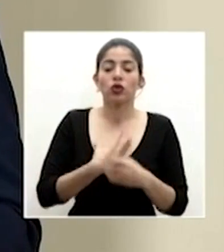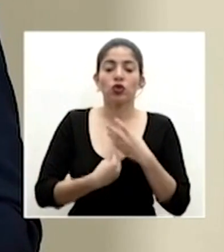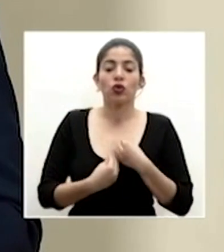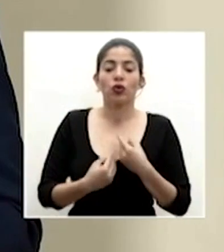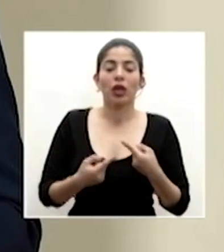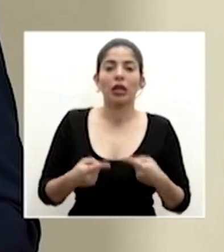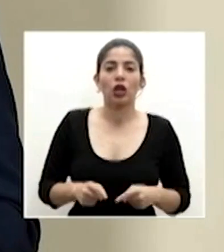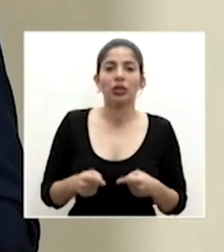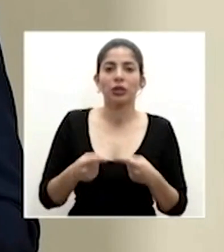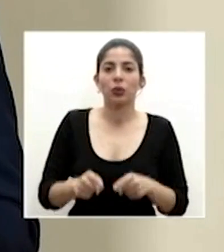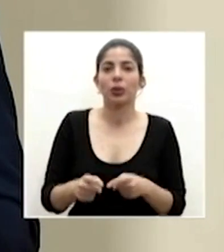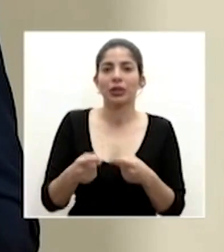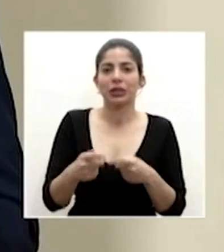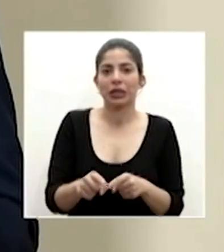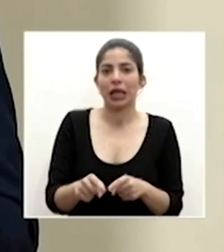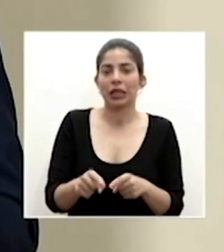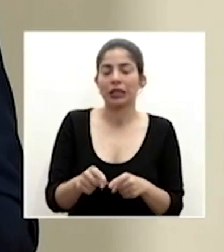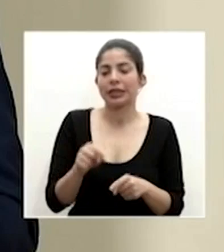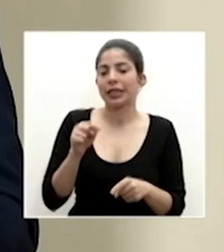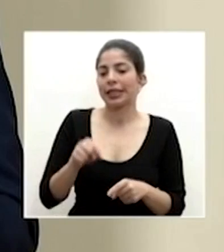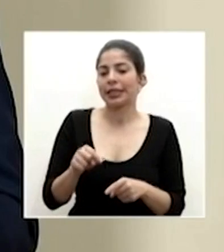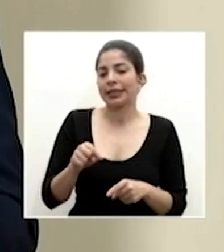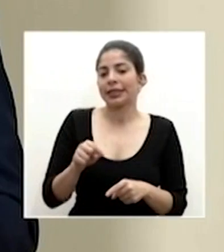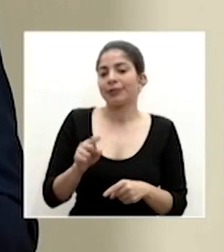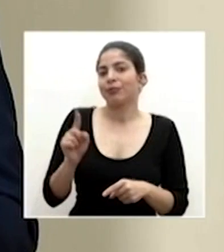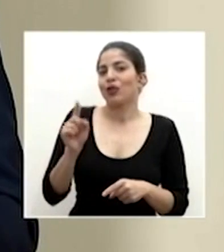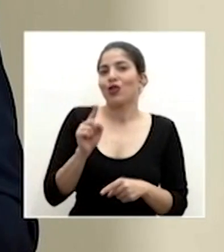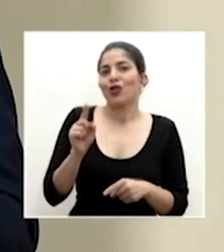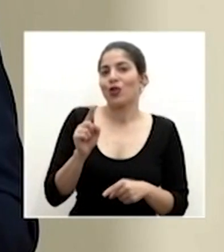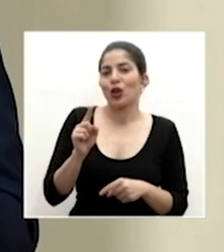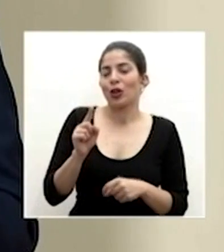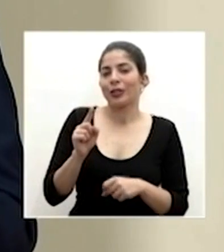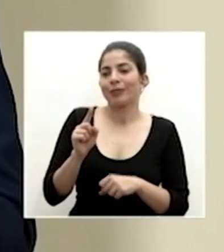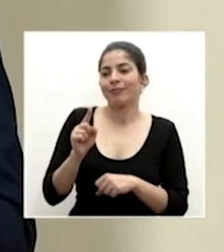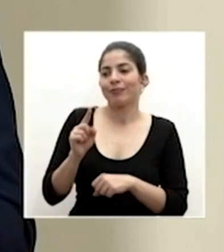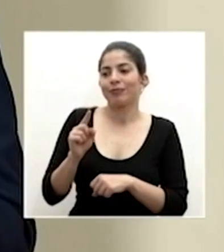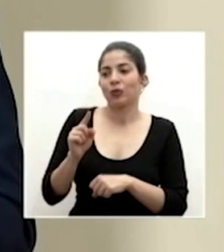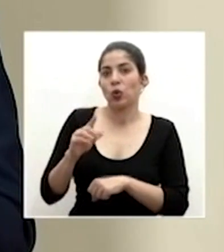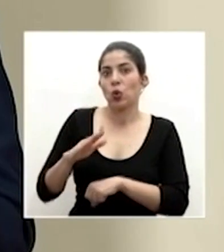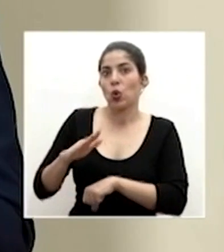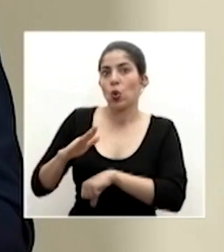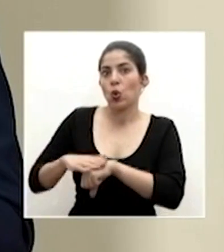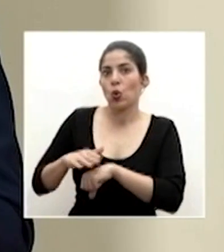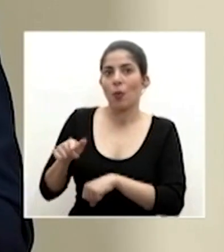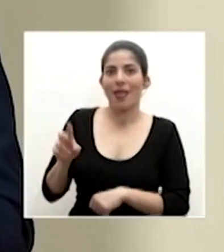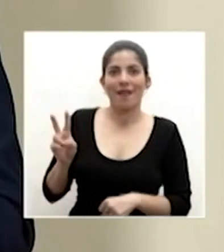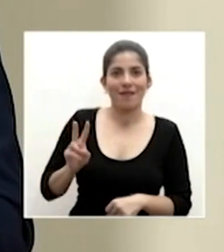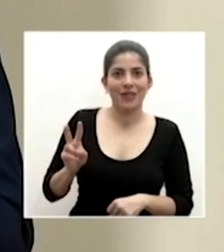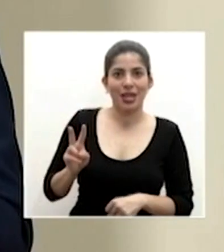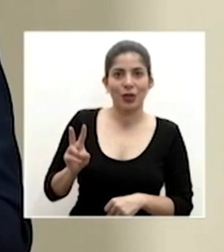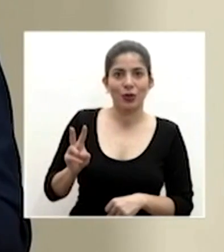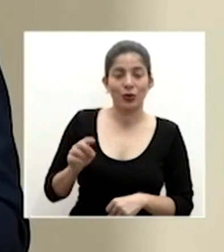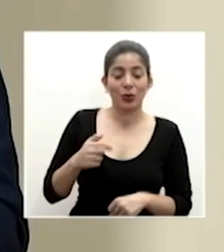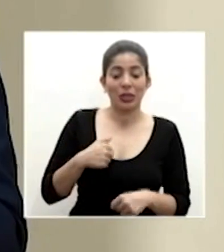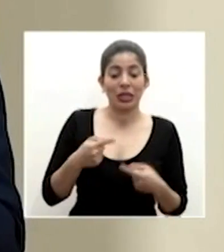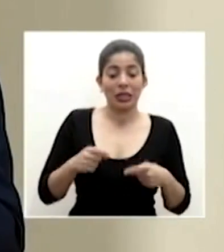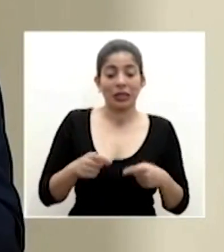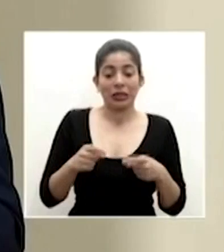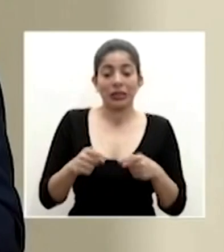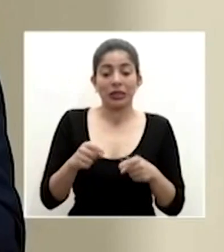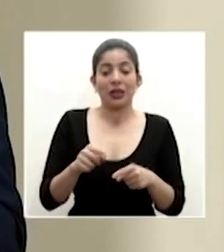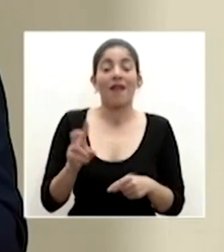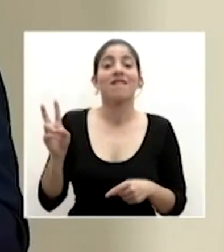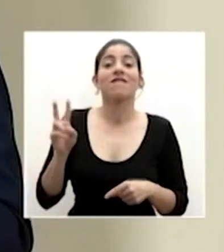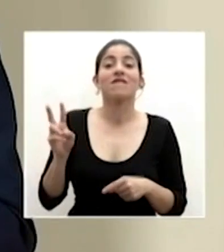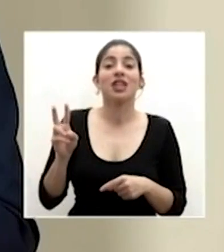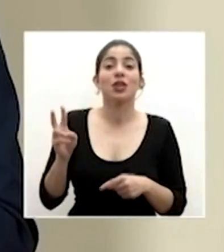secuelas que ya no son consecuencia directa del virus, sino ya el